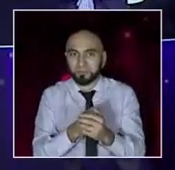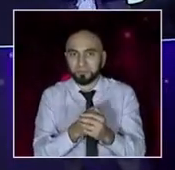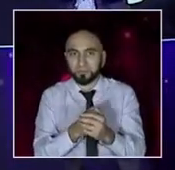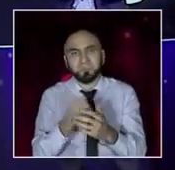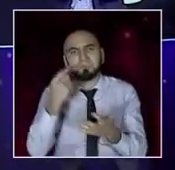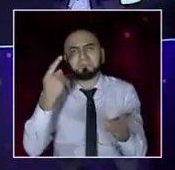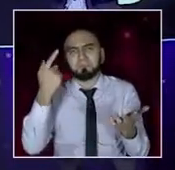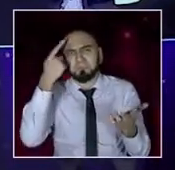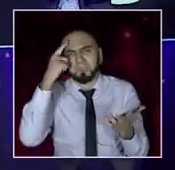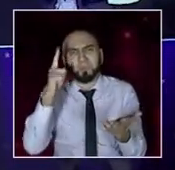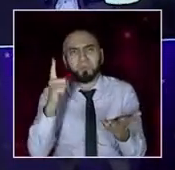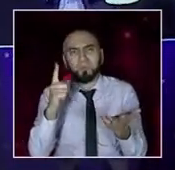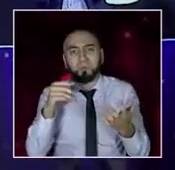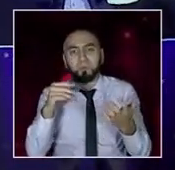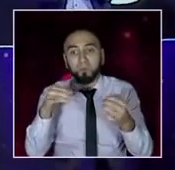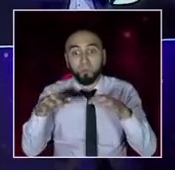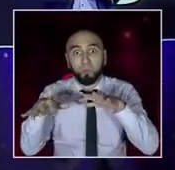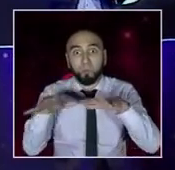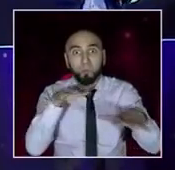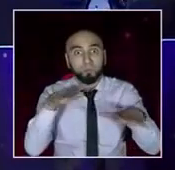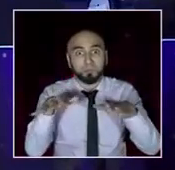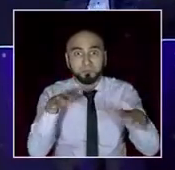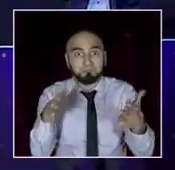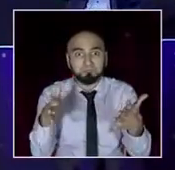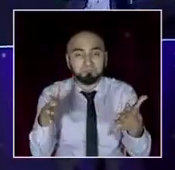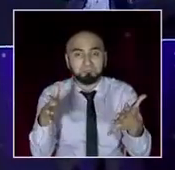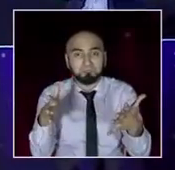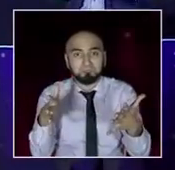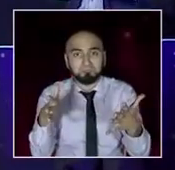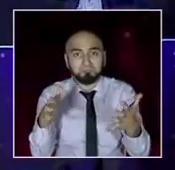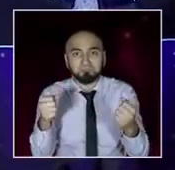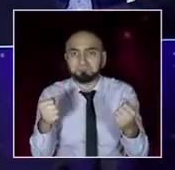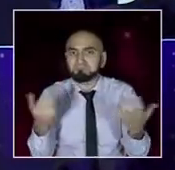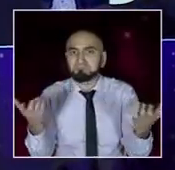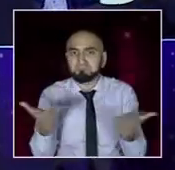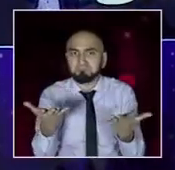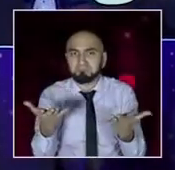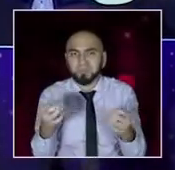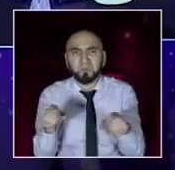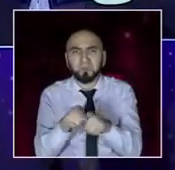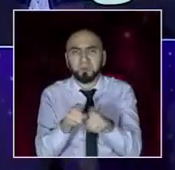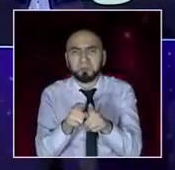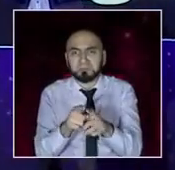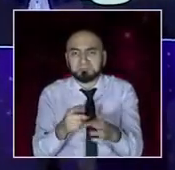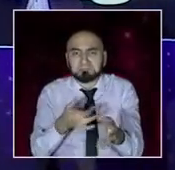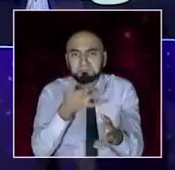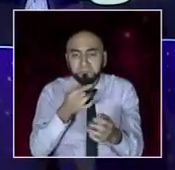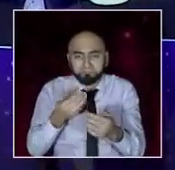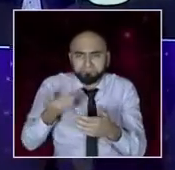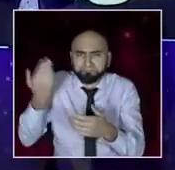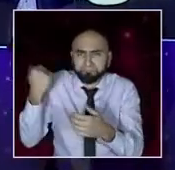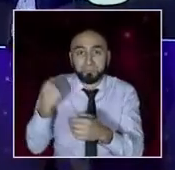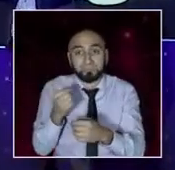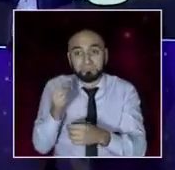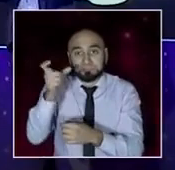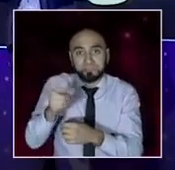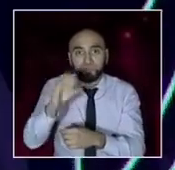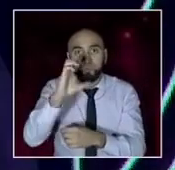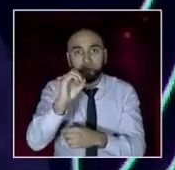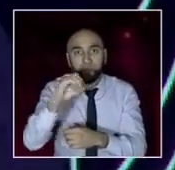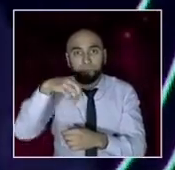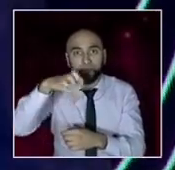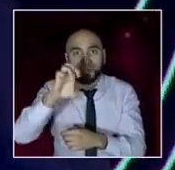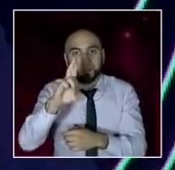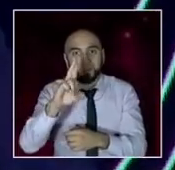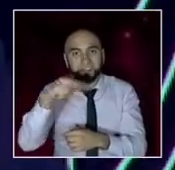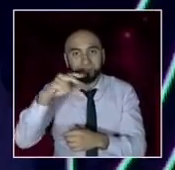Pero cómo las cosas son, es una pobre guía de cómo son. Muchos años atrás, Copérnico dijo